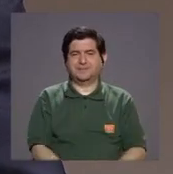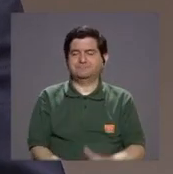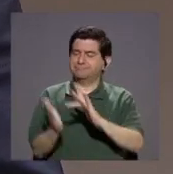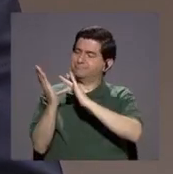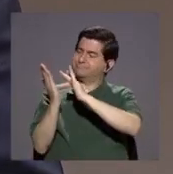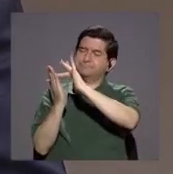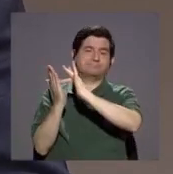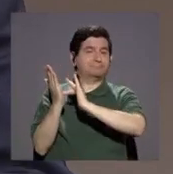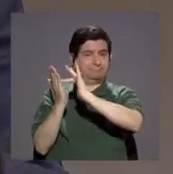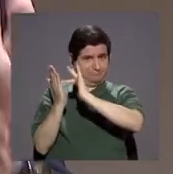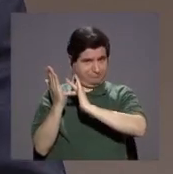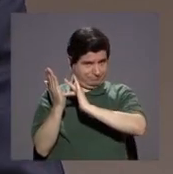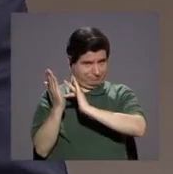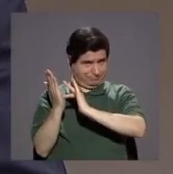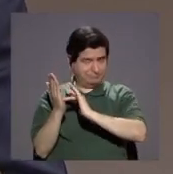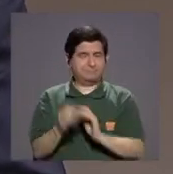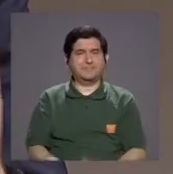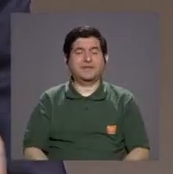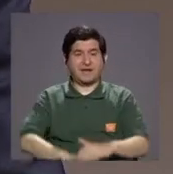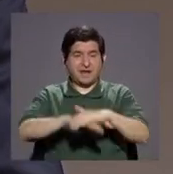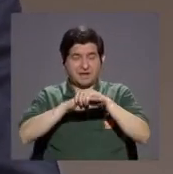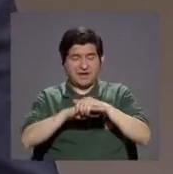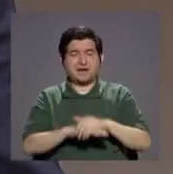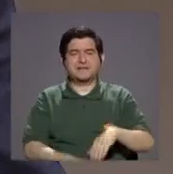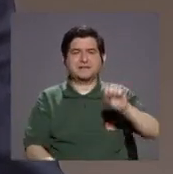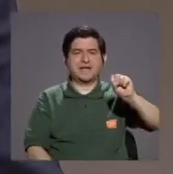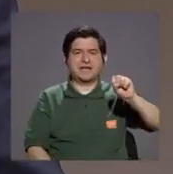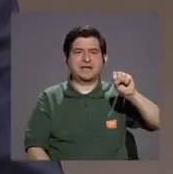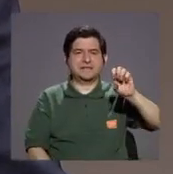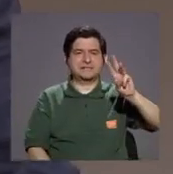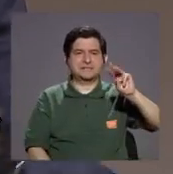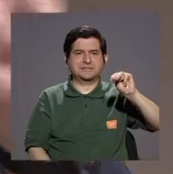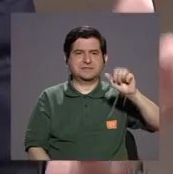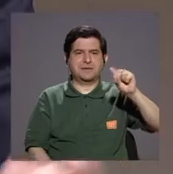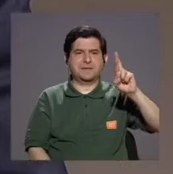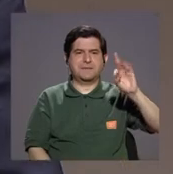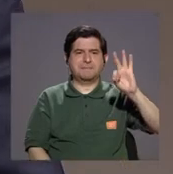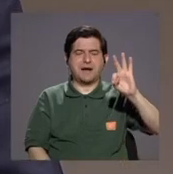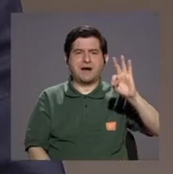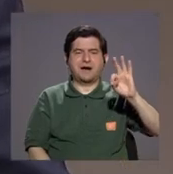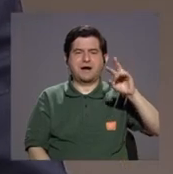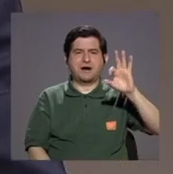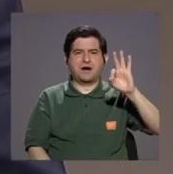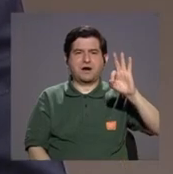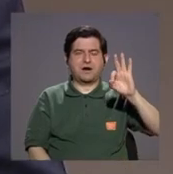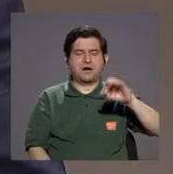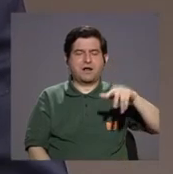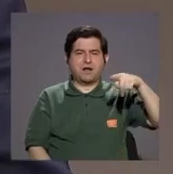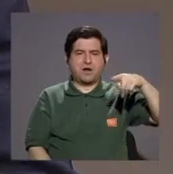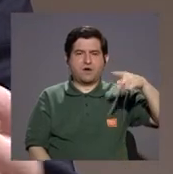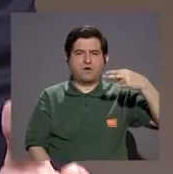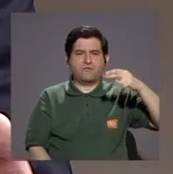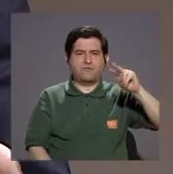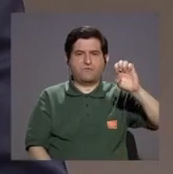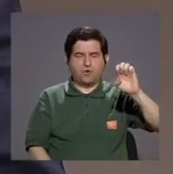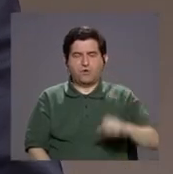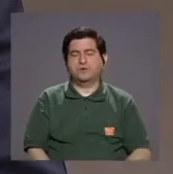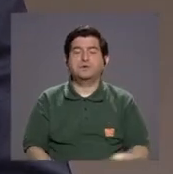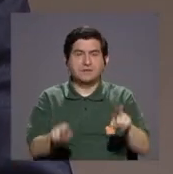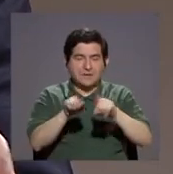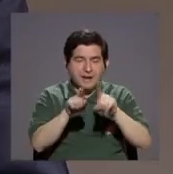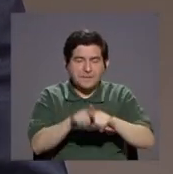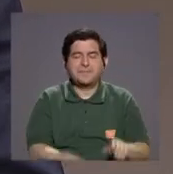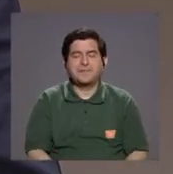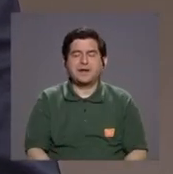inteligentes lo que en inglés se llaman los smartphones de diferentes marcas todo lo que es computadoras